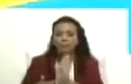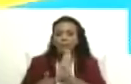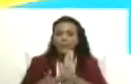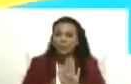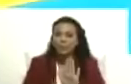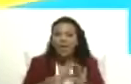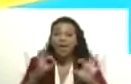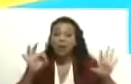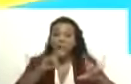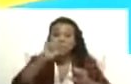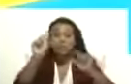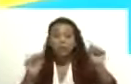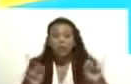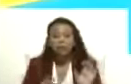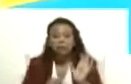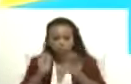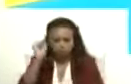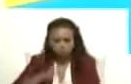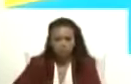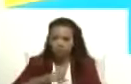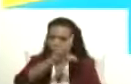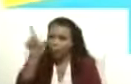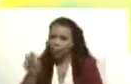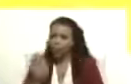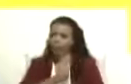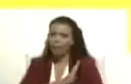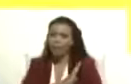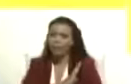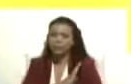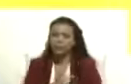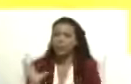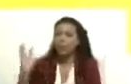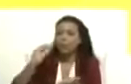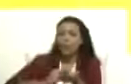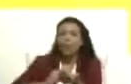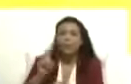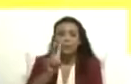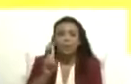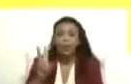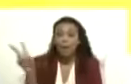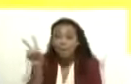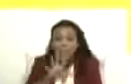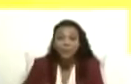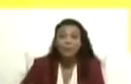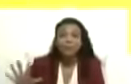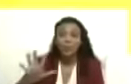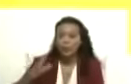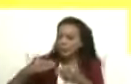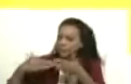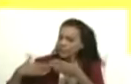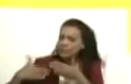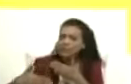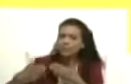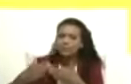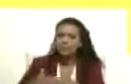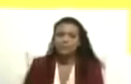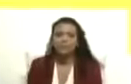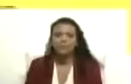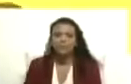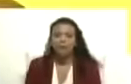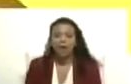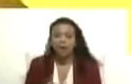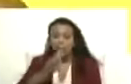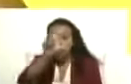las 8 estrellas, diciendo la Guayana Esequiba será Venezuela y venezolana para siempre. En la